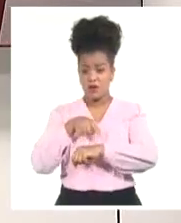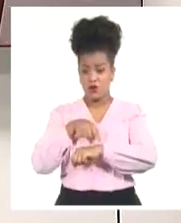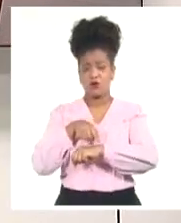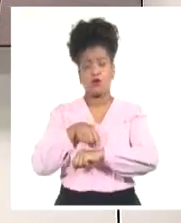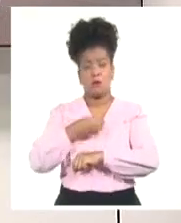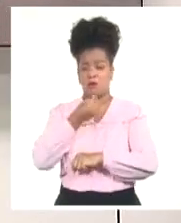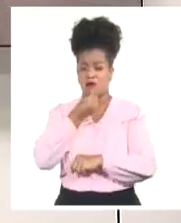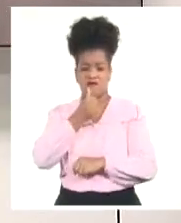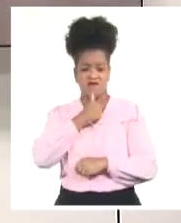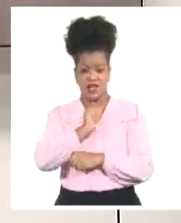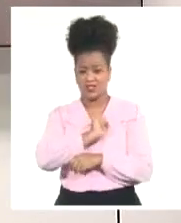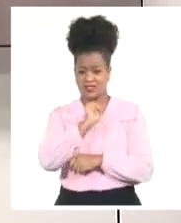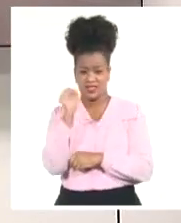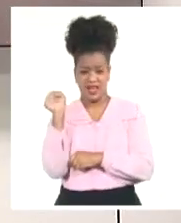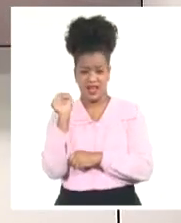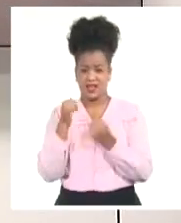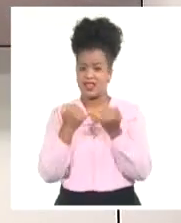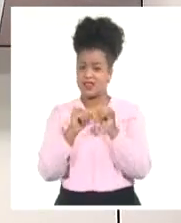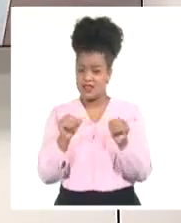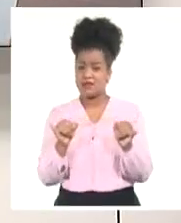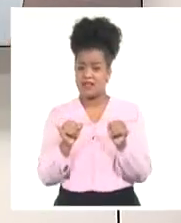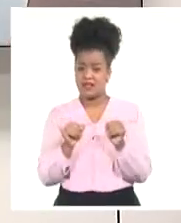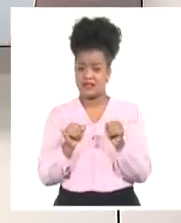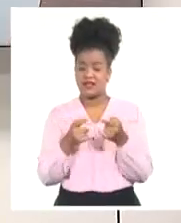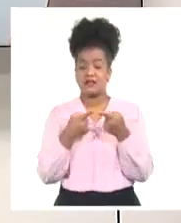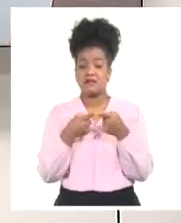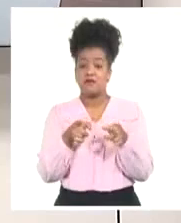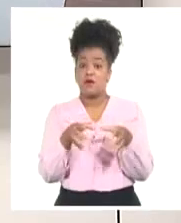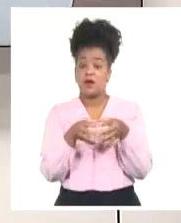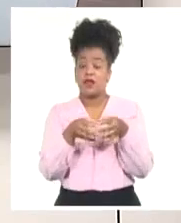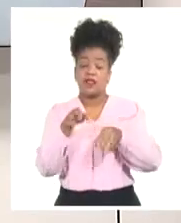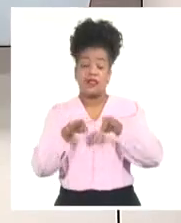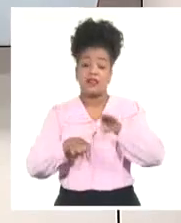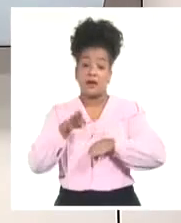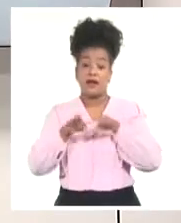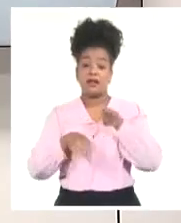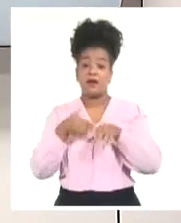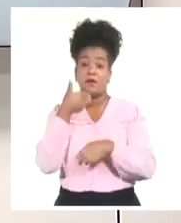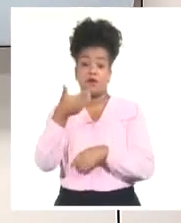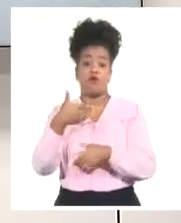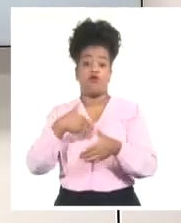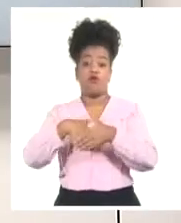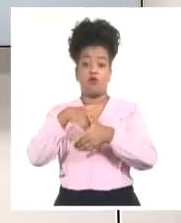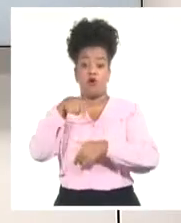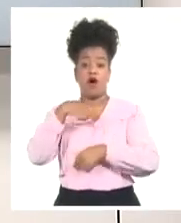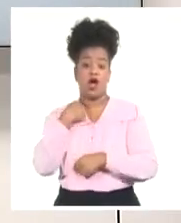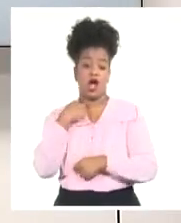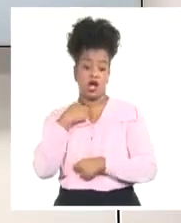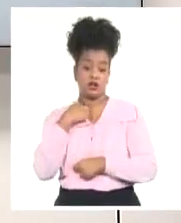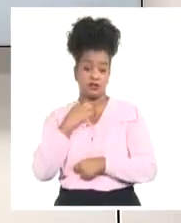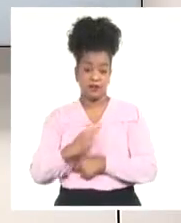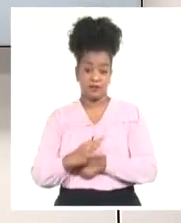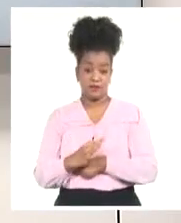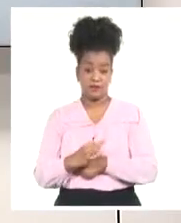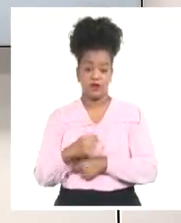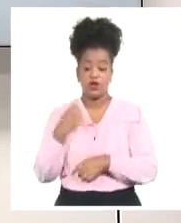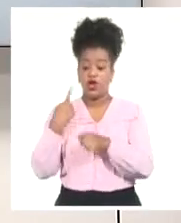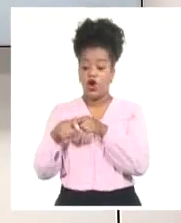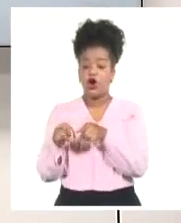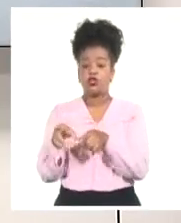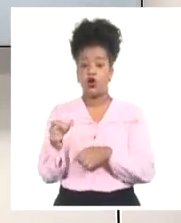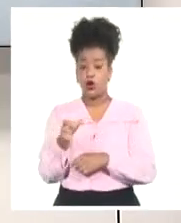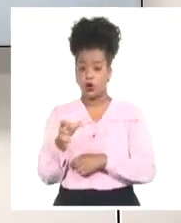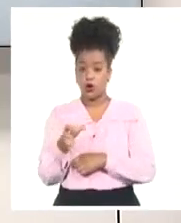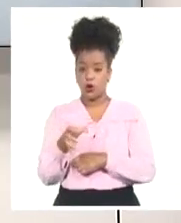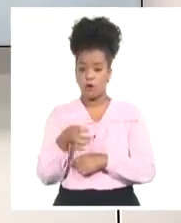remontar. Cara independencia, es cierto, pero ¿quién no dependería del mejor futbolista de este año 2022? El Manchester City es favorito, pero